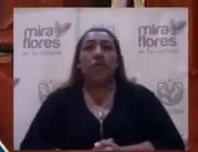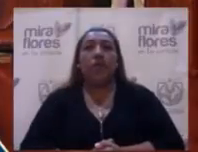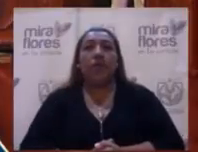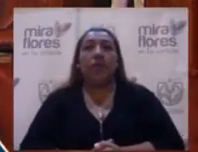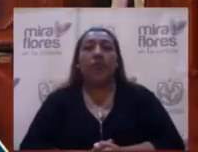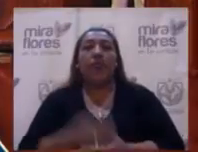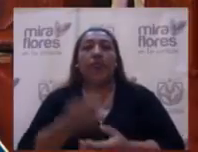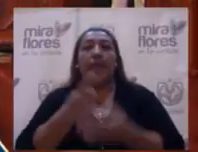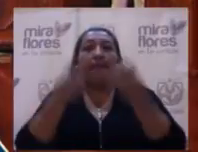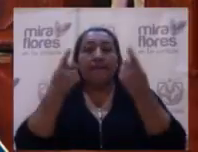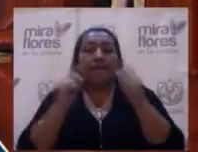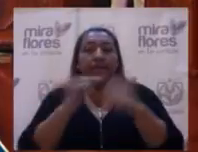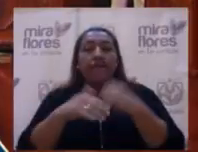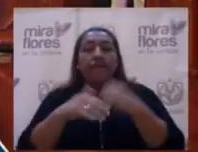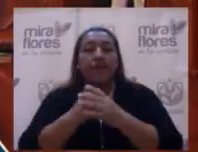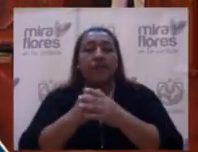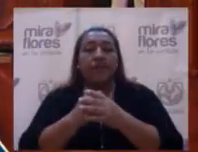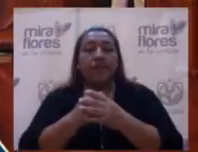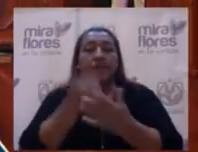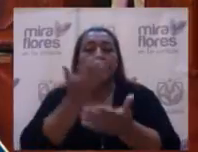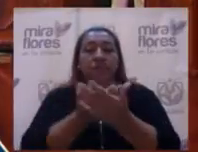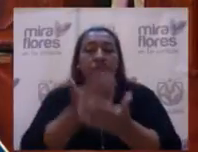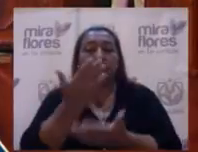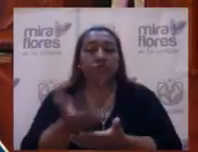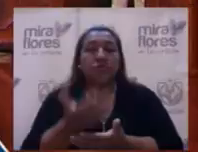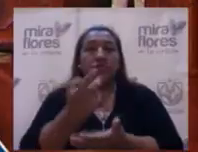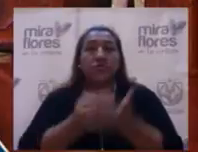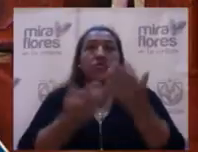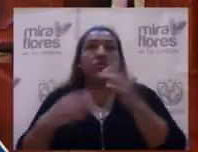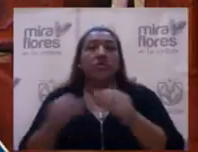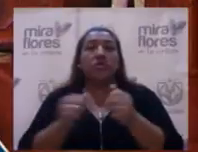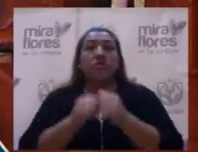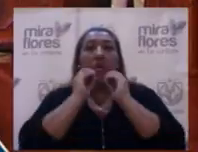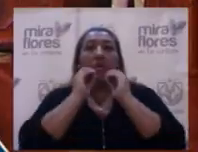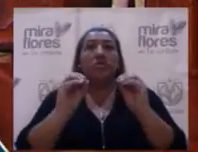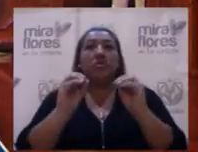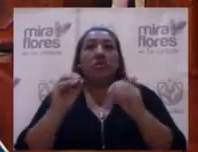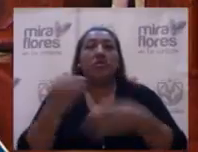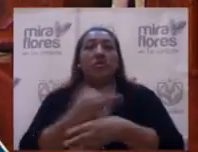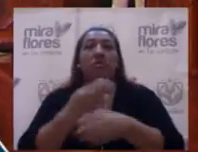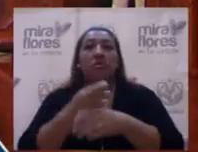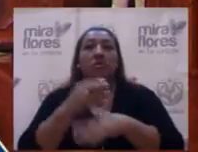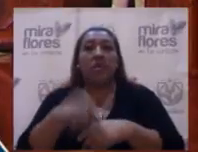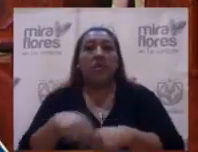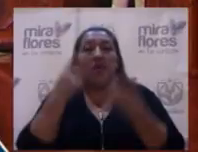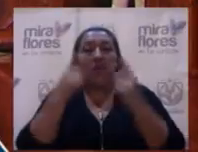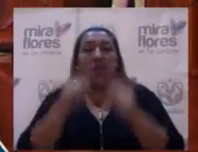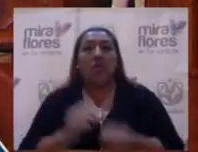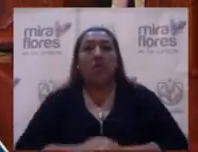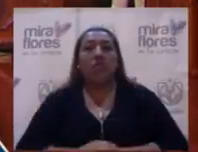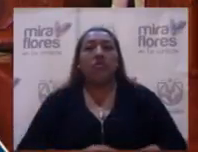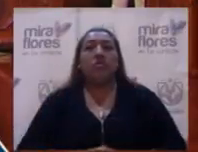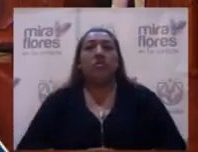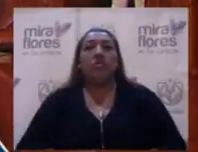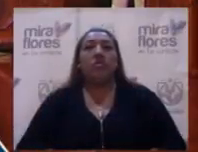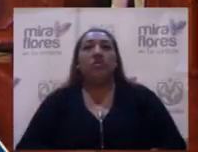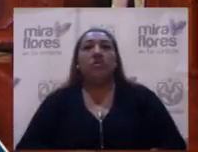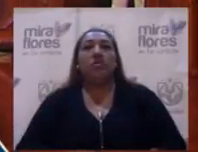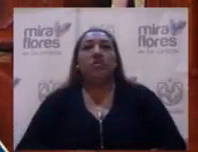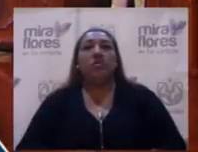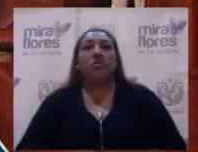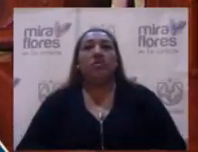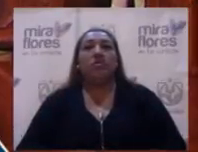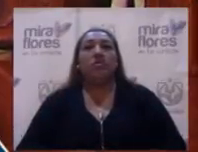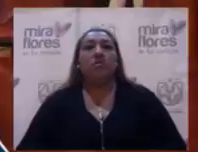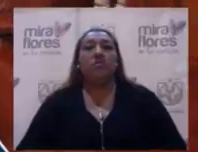de conformidad con la documentación sustentatoria que obra como anexo y que forma parte del presente acuerdo. Ofrezco el uso